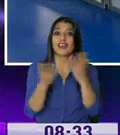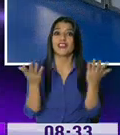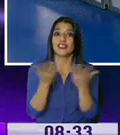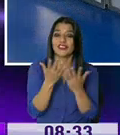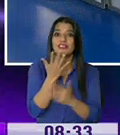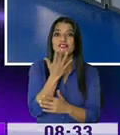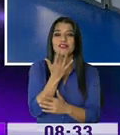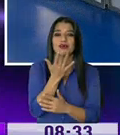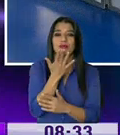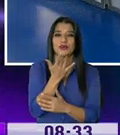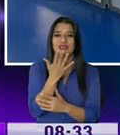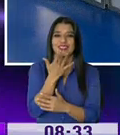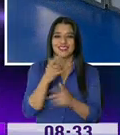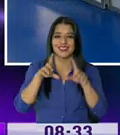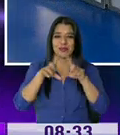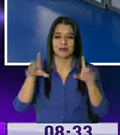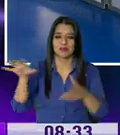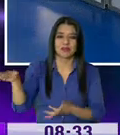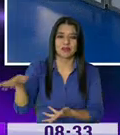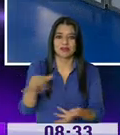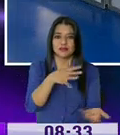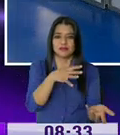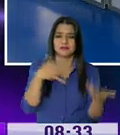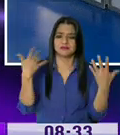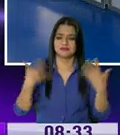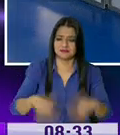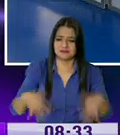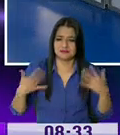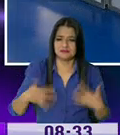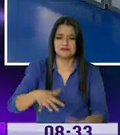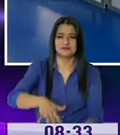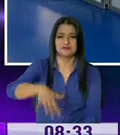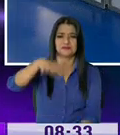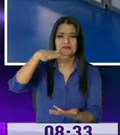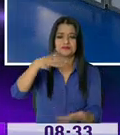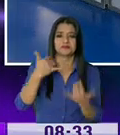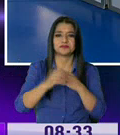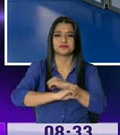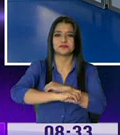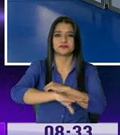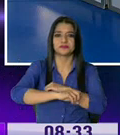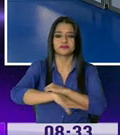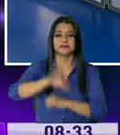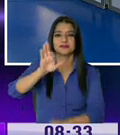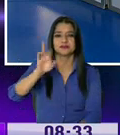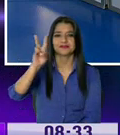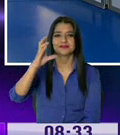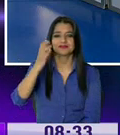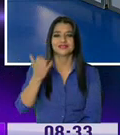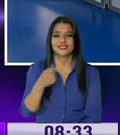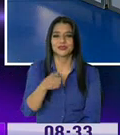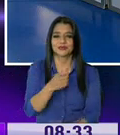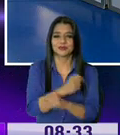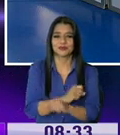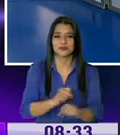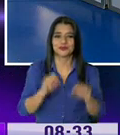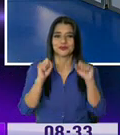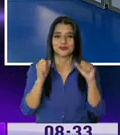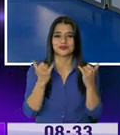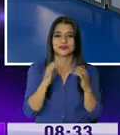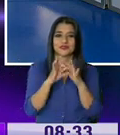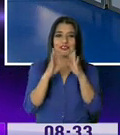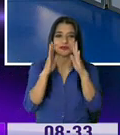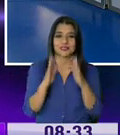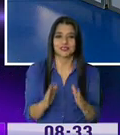quienes realizan una donación realmente maravillosa para esta campaña de TVC Te Quiere a Sal. Ahí está Adri